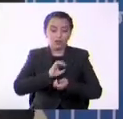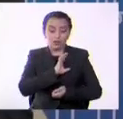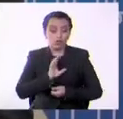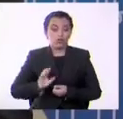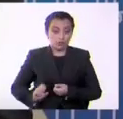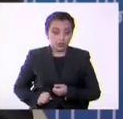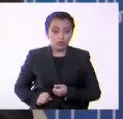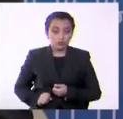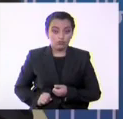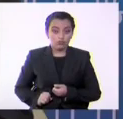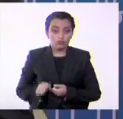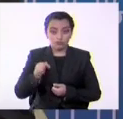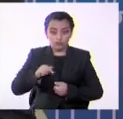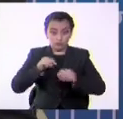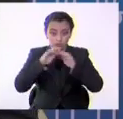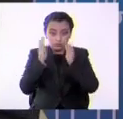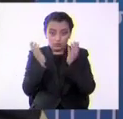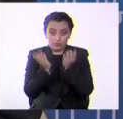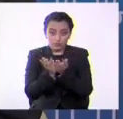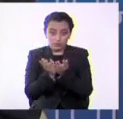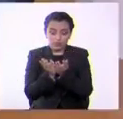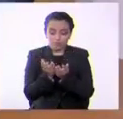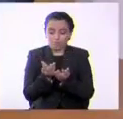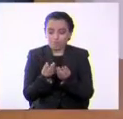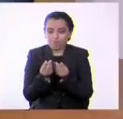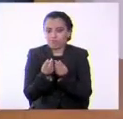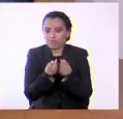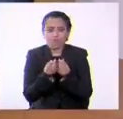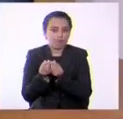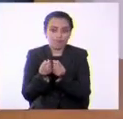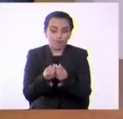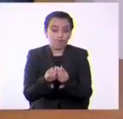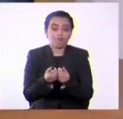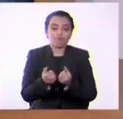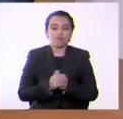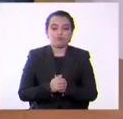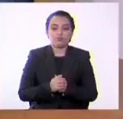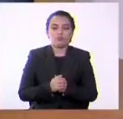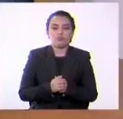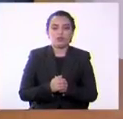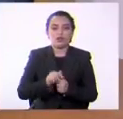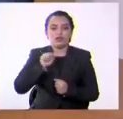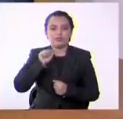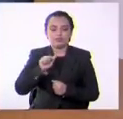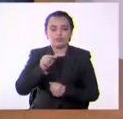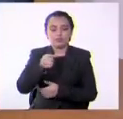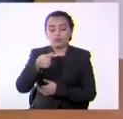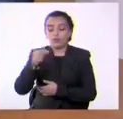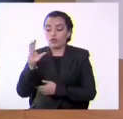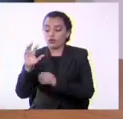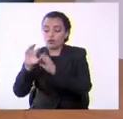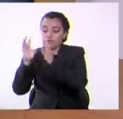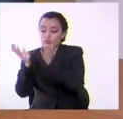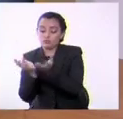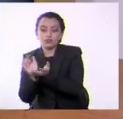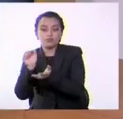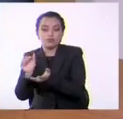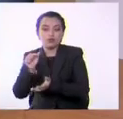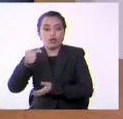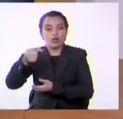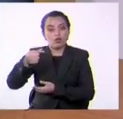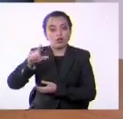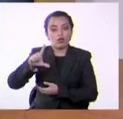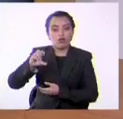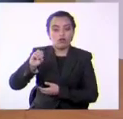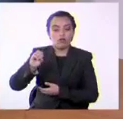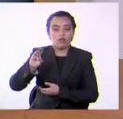de este planeta. Y entendiendo también como globalización, Candy, es como proceso de mundialización también de